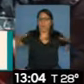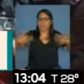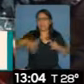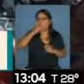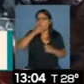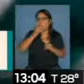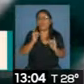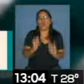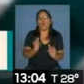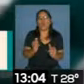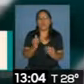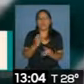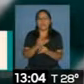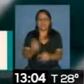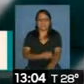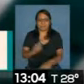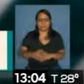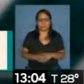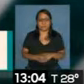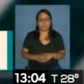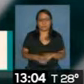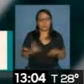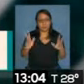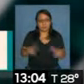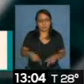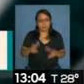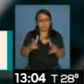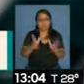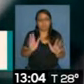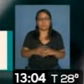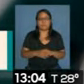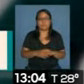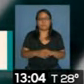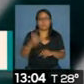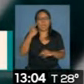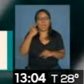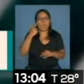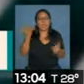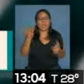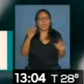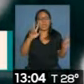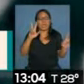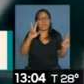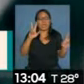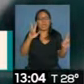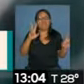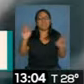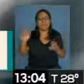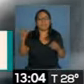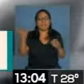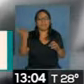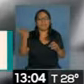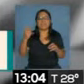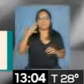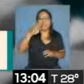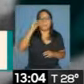de los jóvenes. También hay que destacar lo que va a ser en cuanto a la llegada de las reliquias del